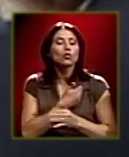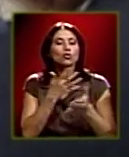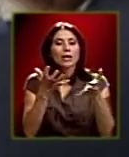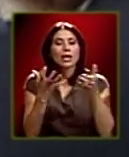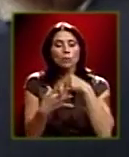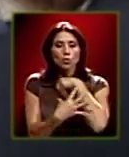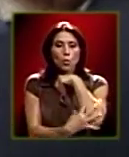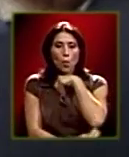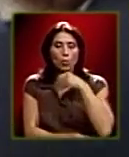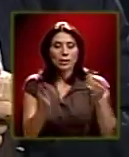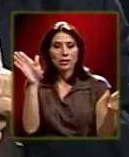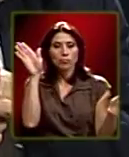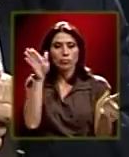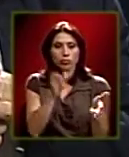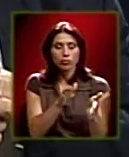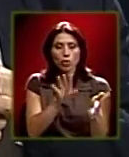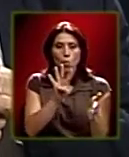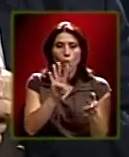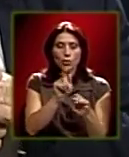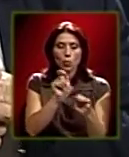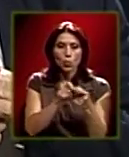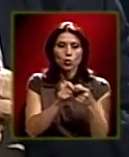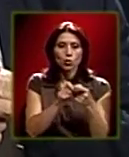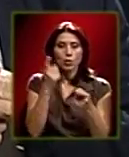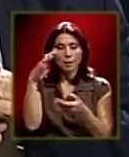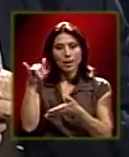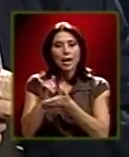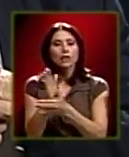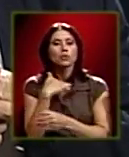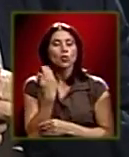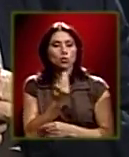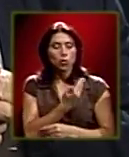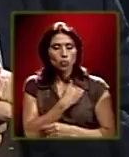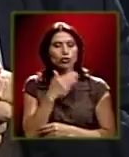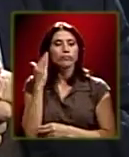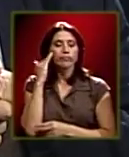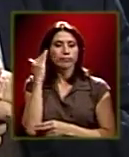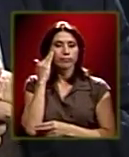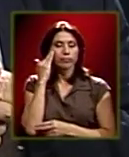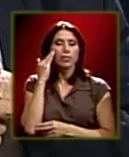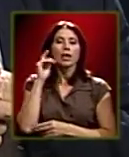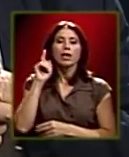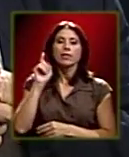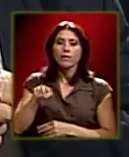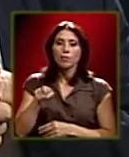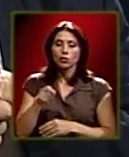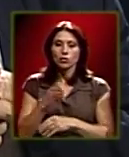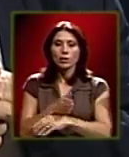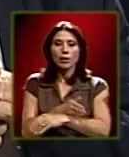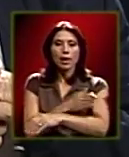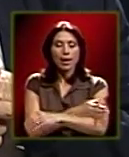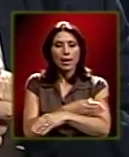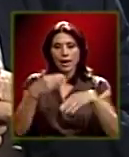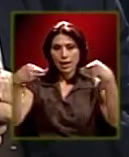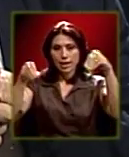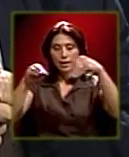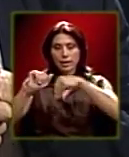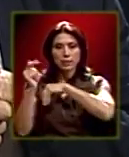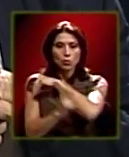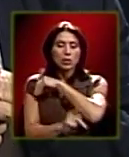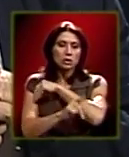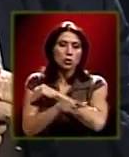en 4 puntos. Para eso hemos considerado que tenemos que crecer las exportaciones entre